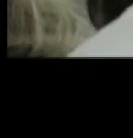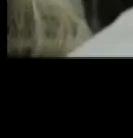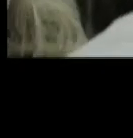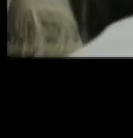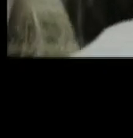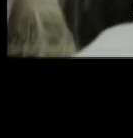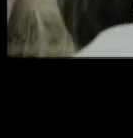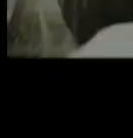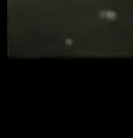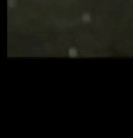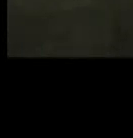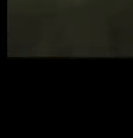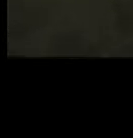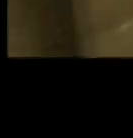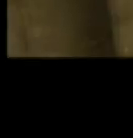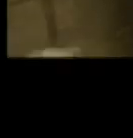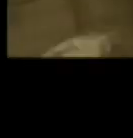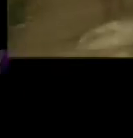nacionales e internacionales.